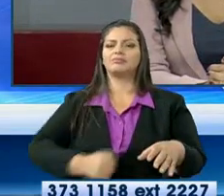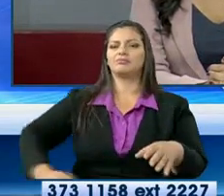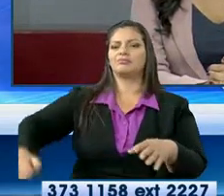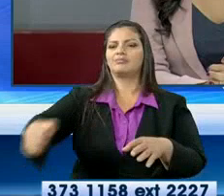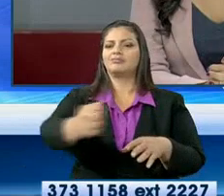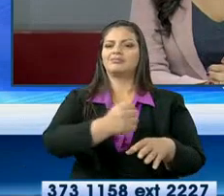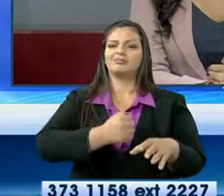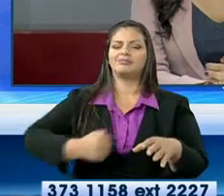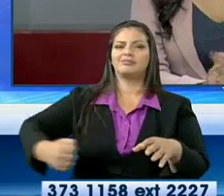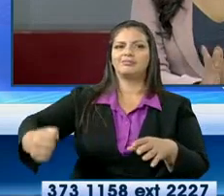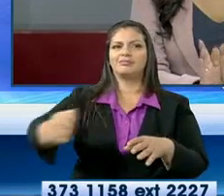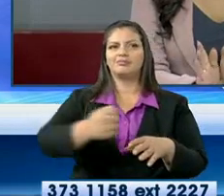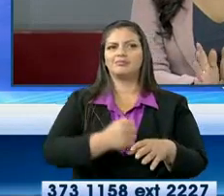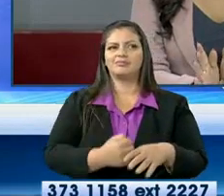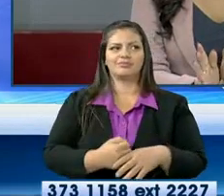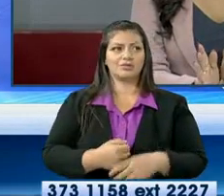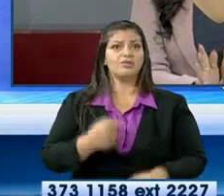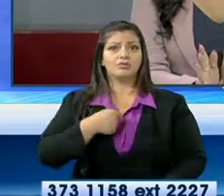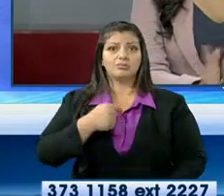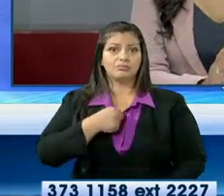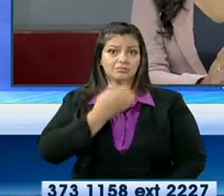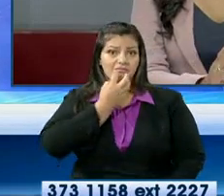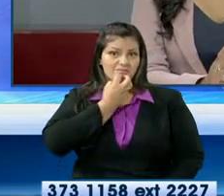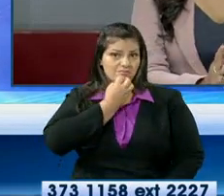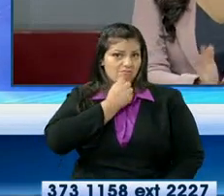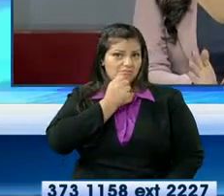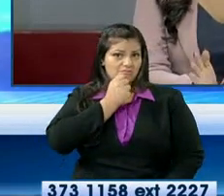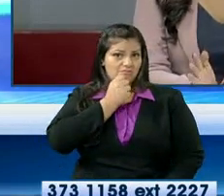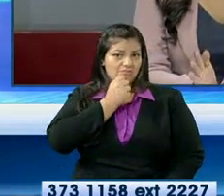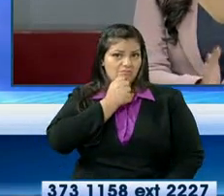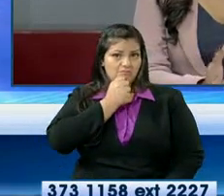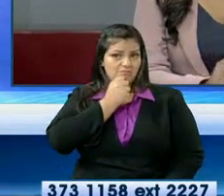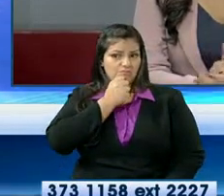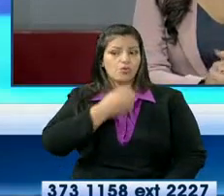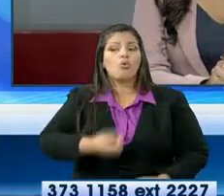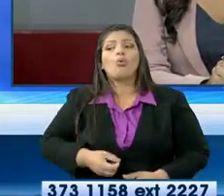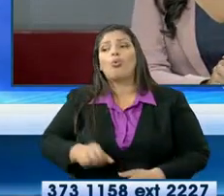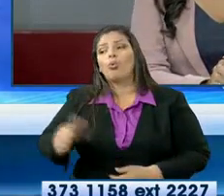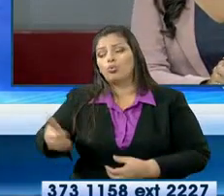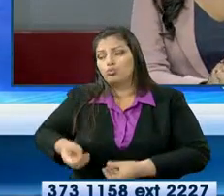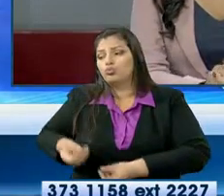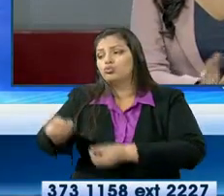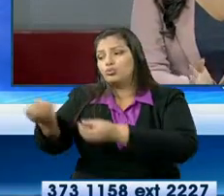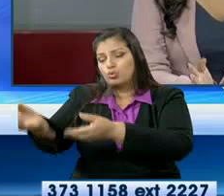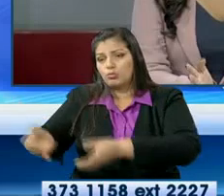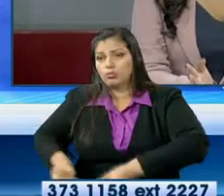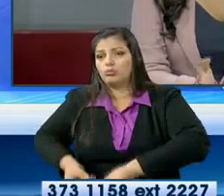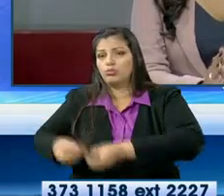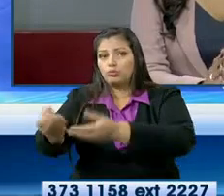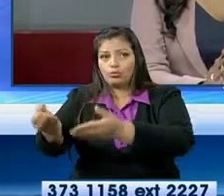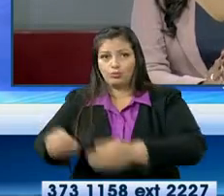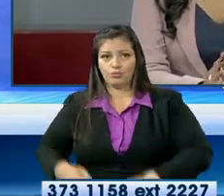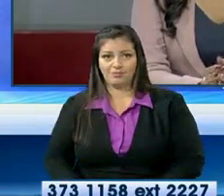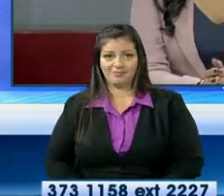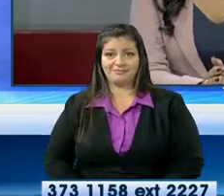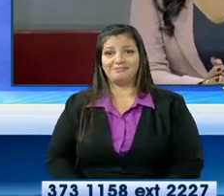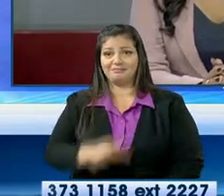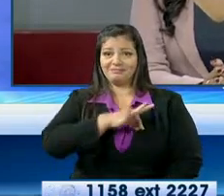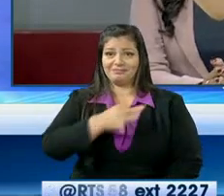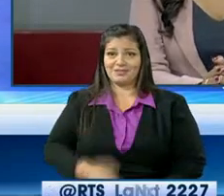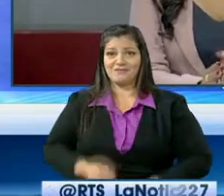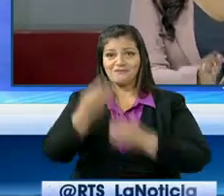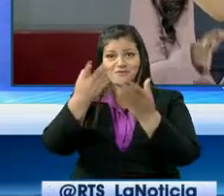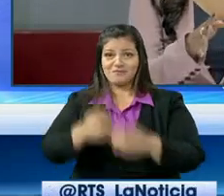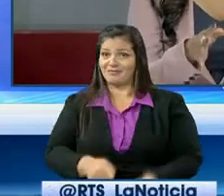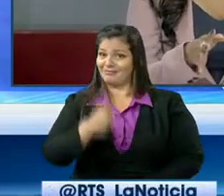compartirla. Hugo, Roselena. Partí, Enrique. Contigo no, pero cosa, con otras personas sí. Ah, o sea que te dijo de frente, contigo no.